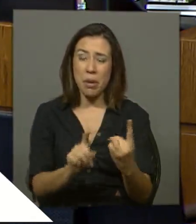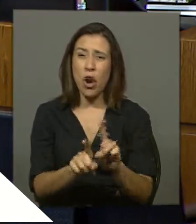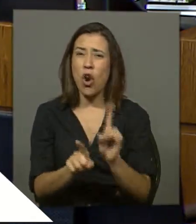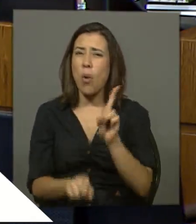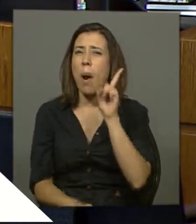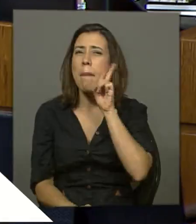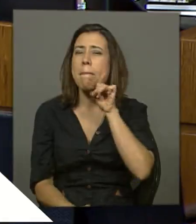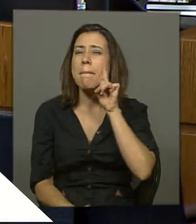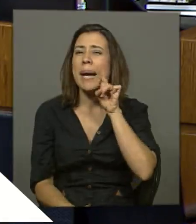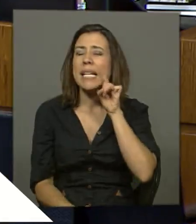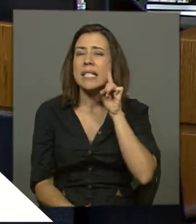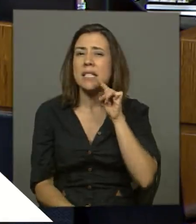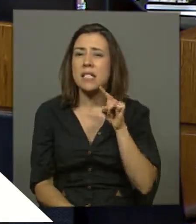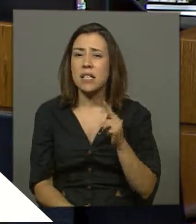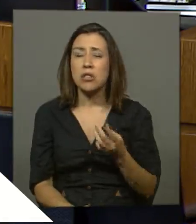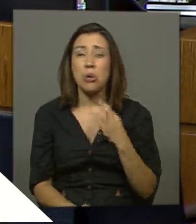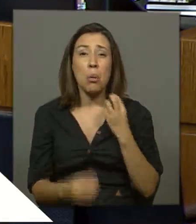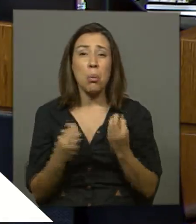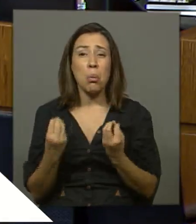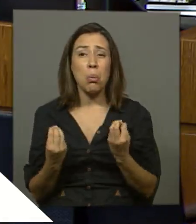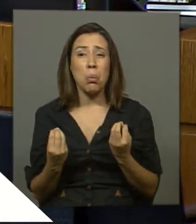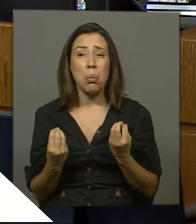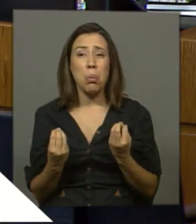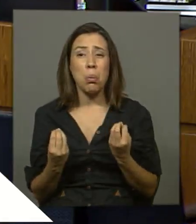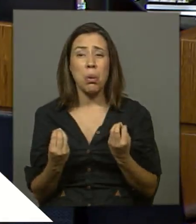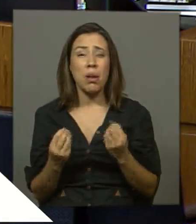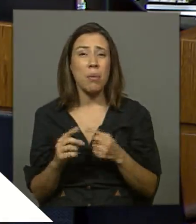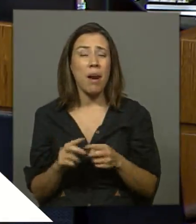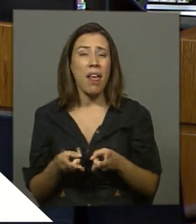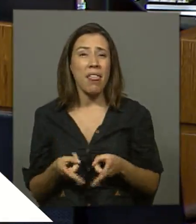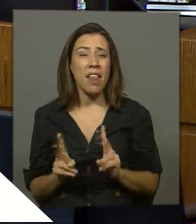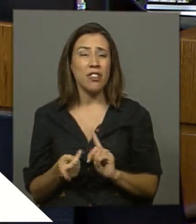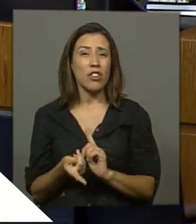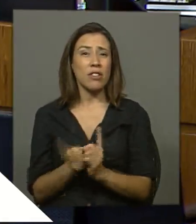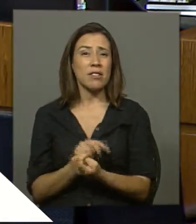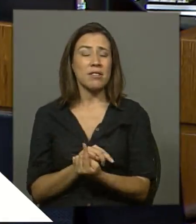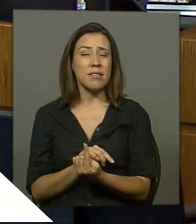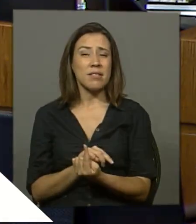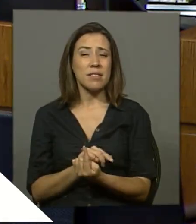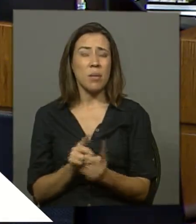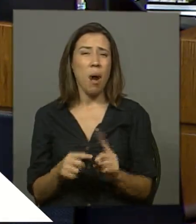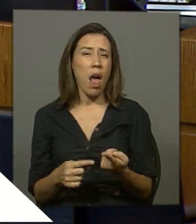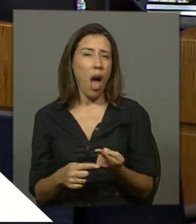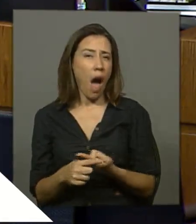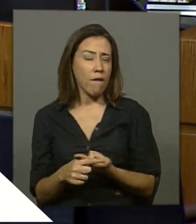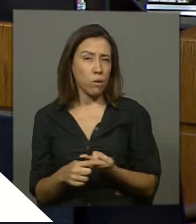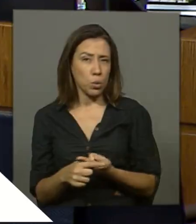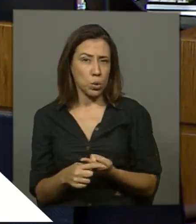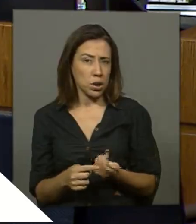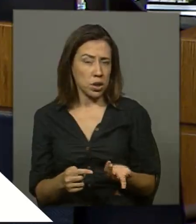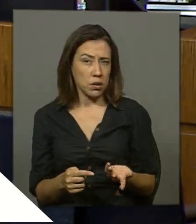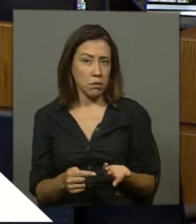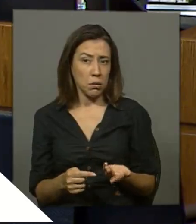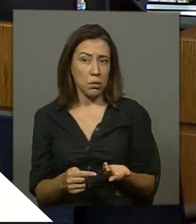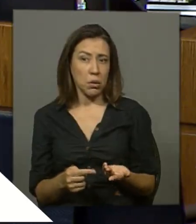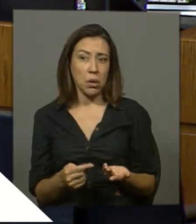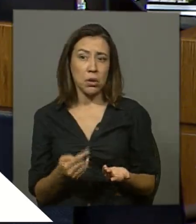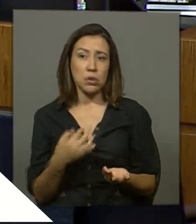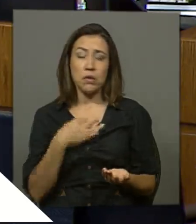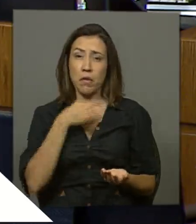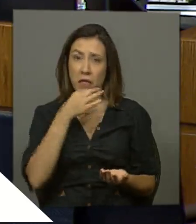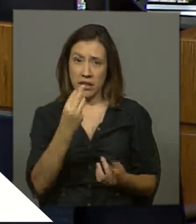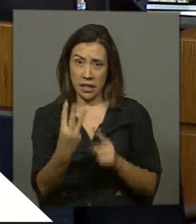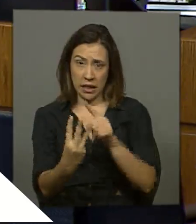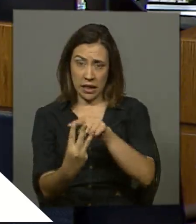mentirosa Porque en ese caso ya este derecho se vuelve abusivo y lo quiero poner en